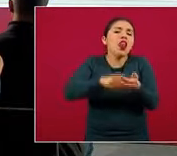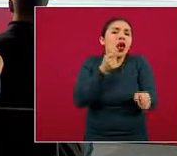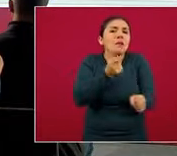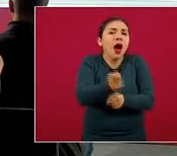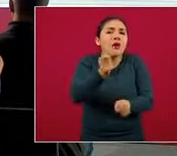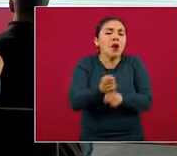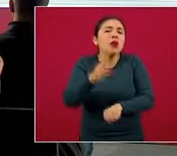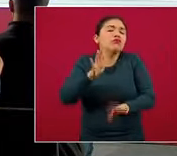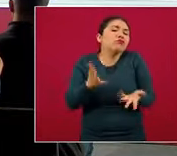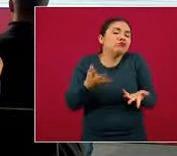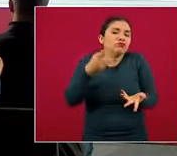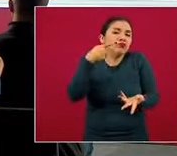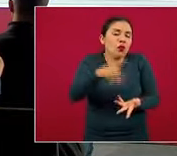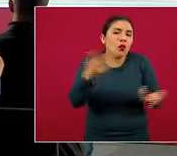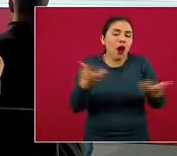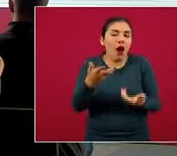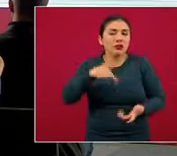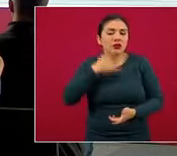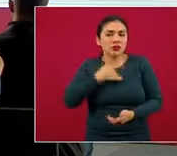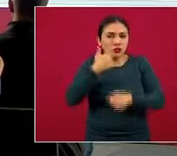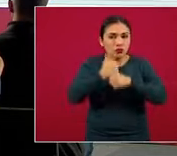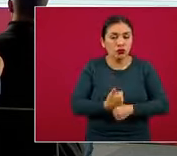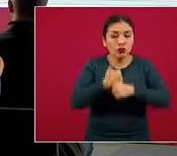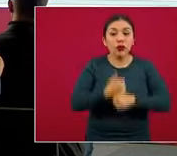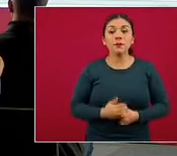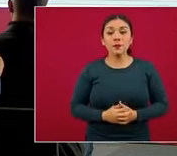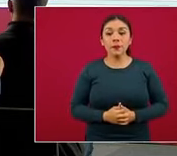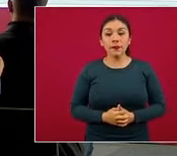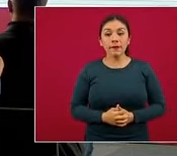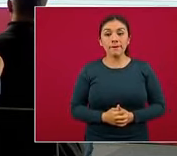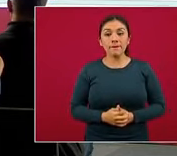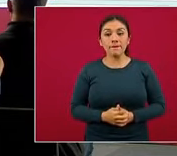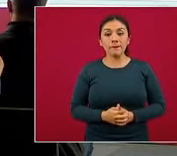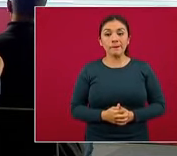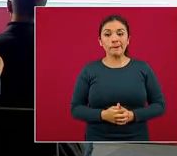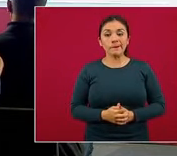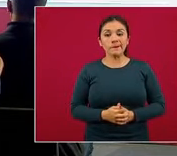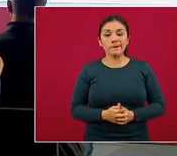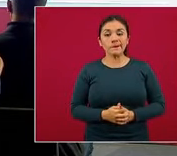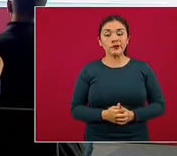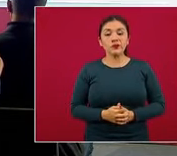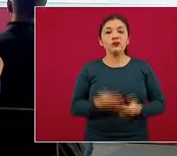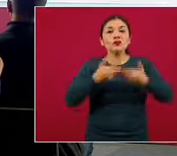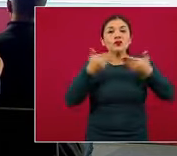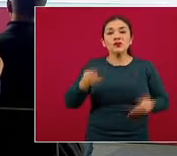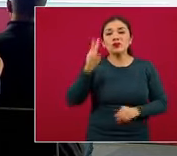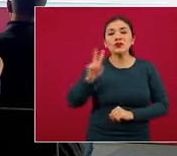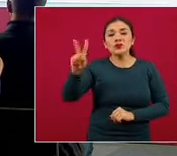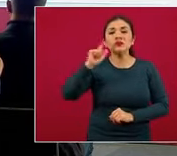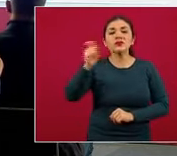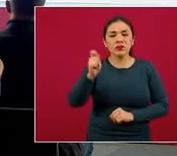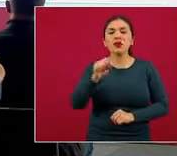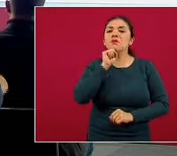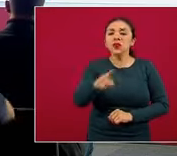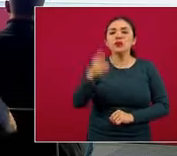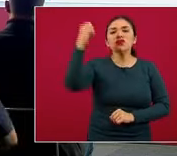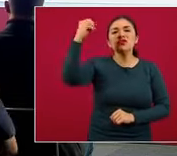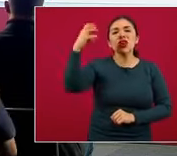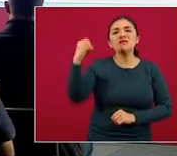violencia sufrida. Si vemos la siguiente diapositiva, vamos ahora a repasar el